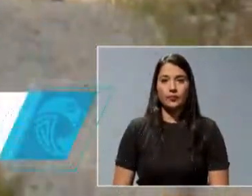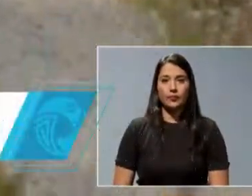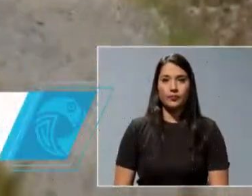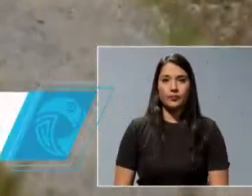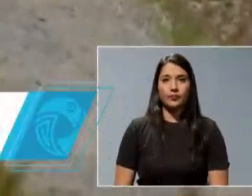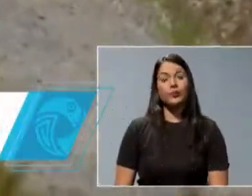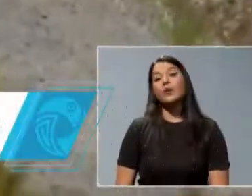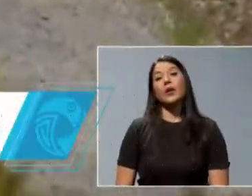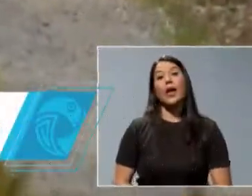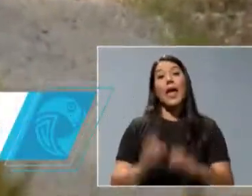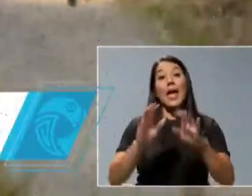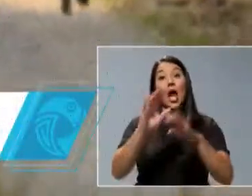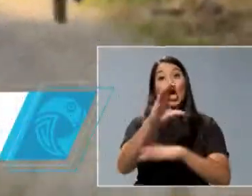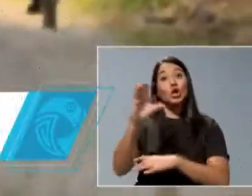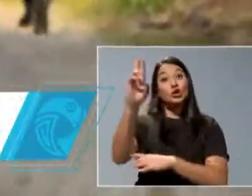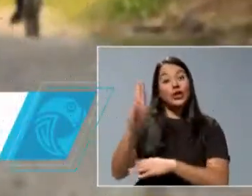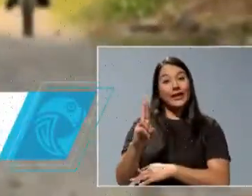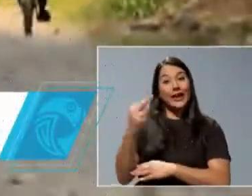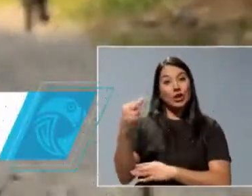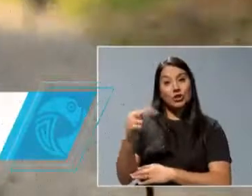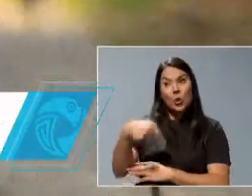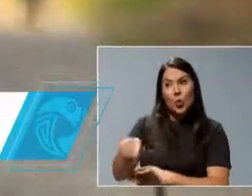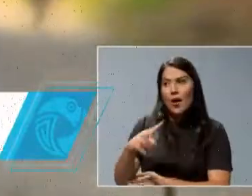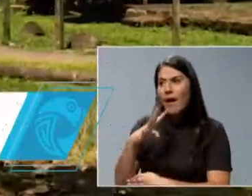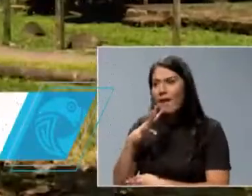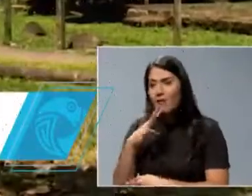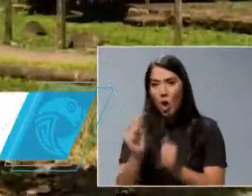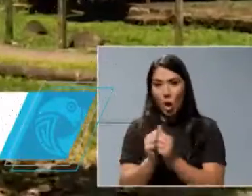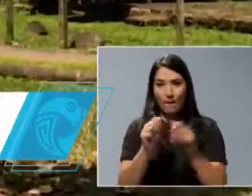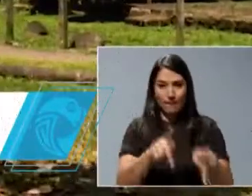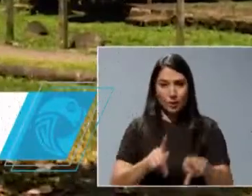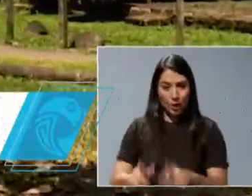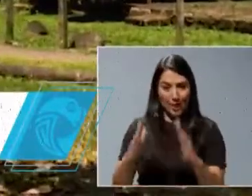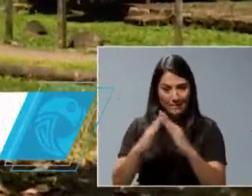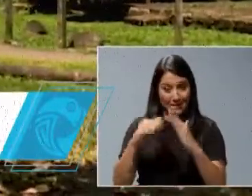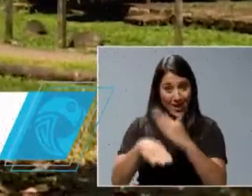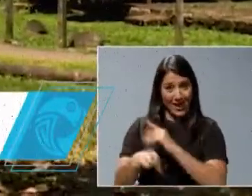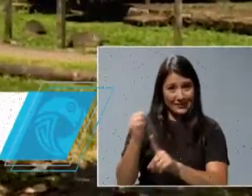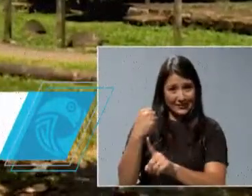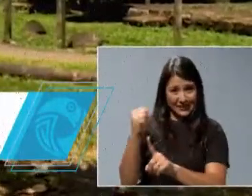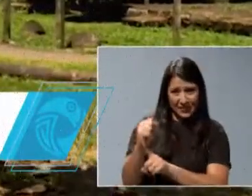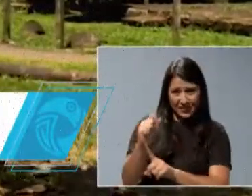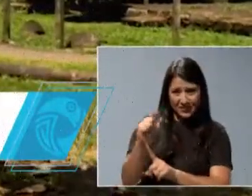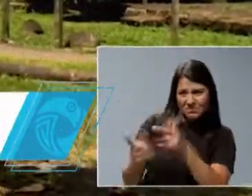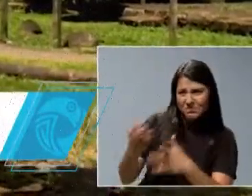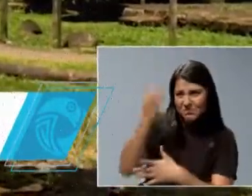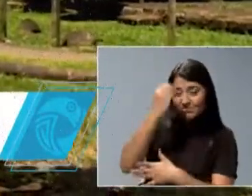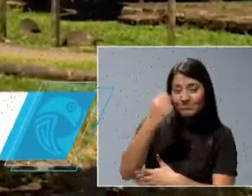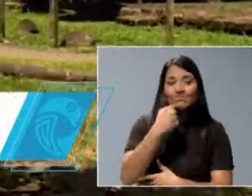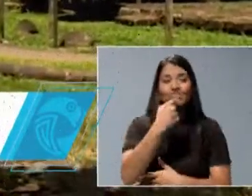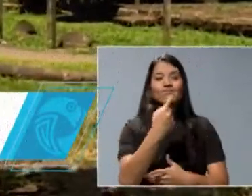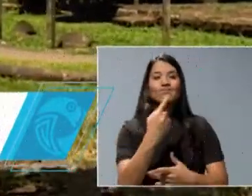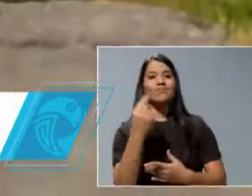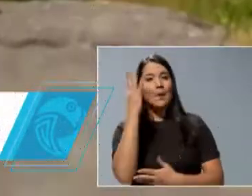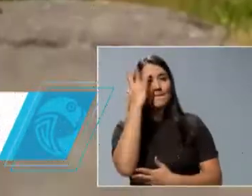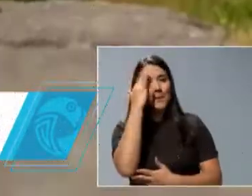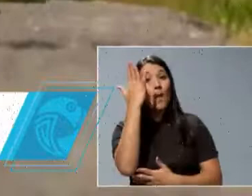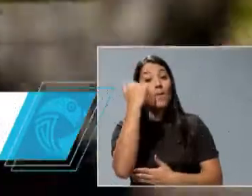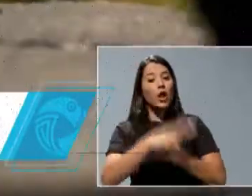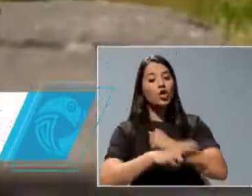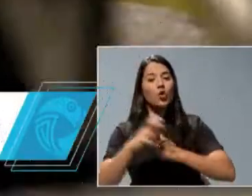El equipo de Costa Rica Noticias habló con los vecinos de Siquirres, quienes expresaron temor porque los robos ocurren durante las noches.